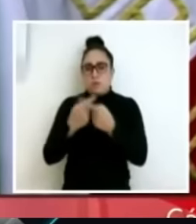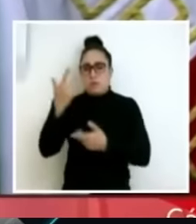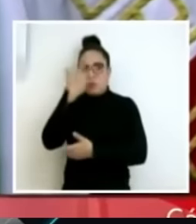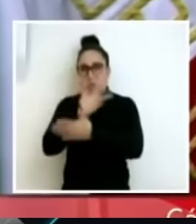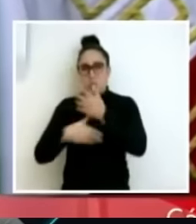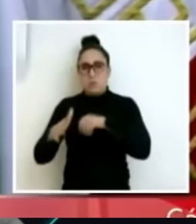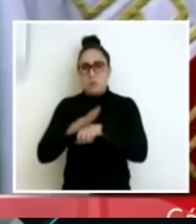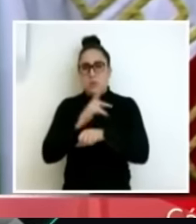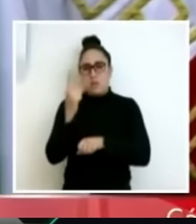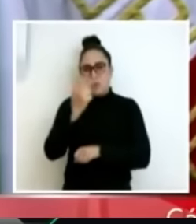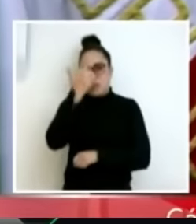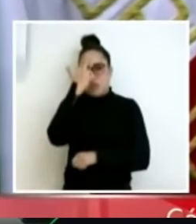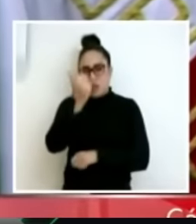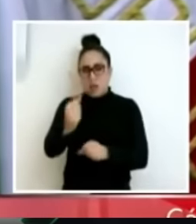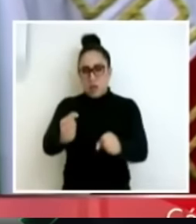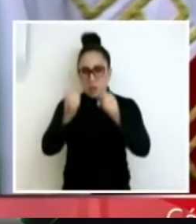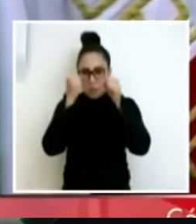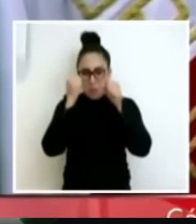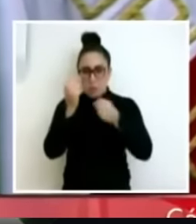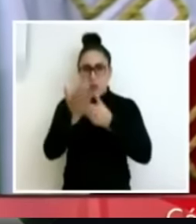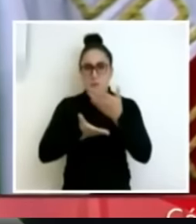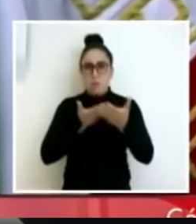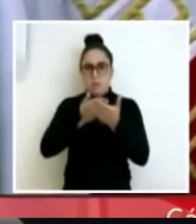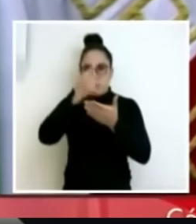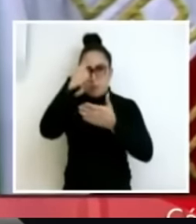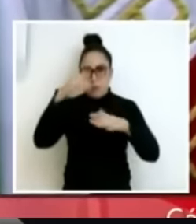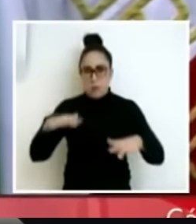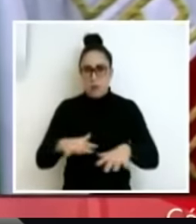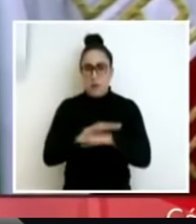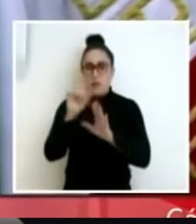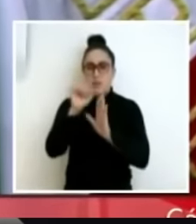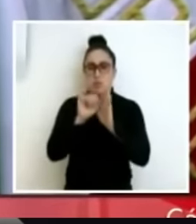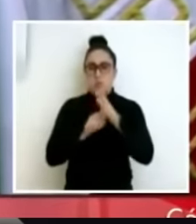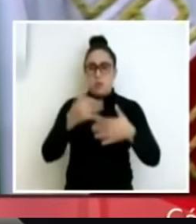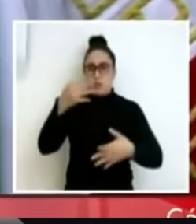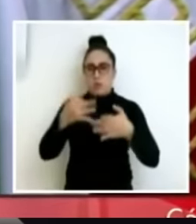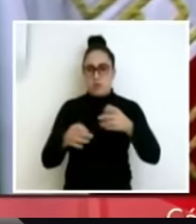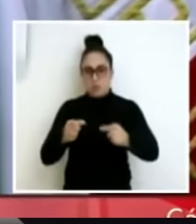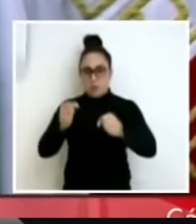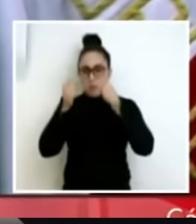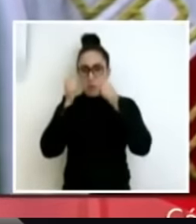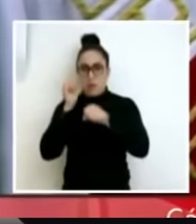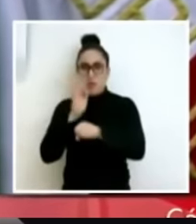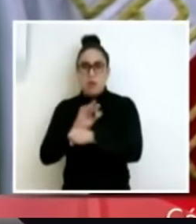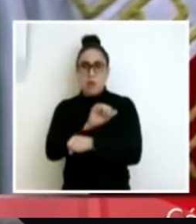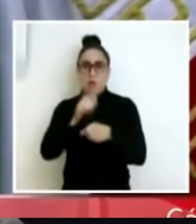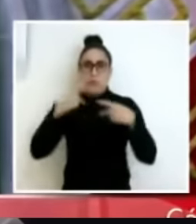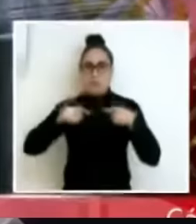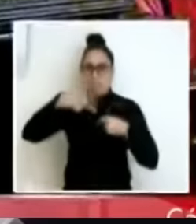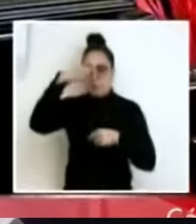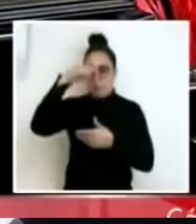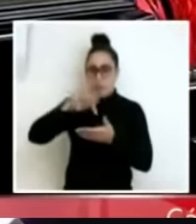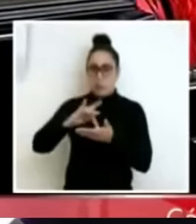que viva la reforma al Poder Judicial y que viva el pueblo de México. Muchas gracias.